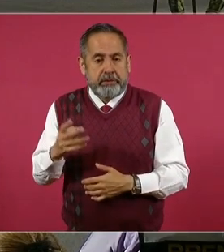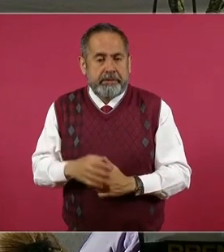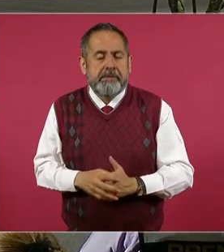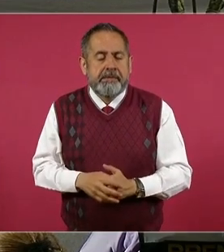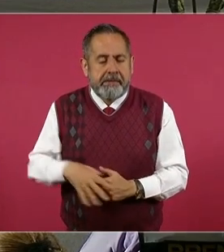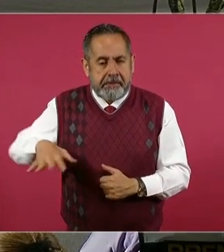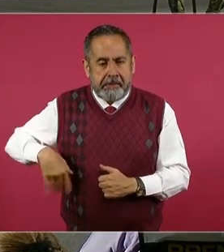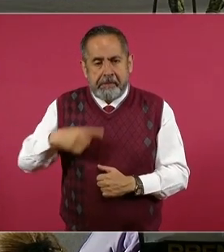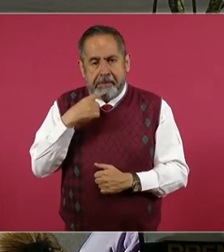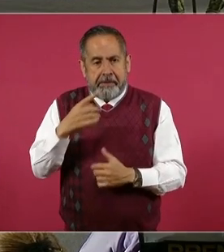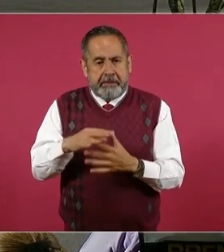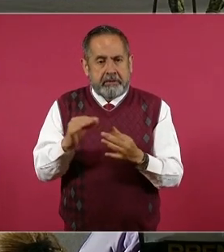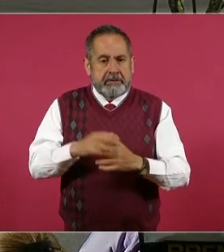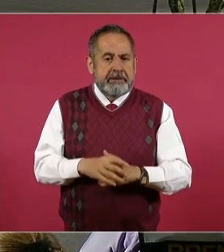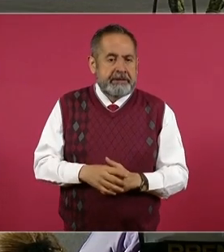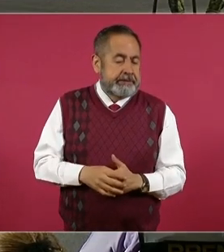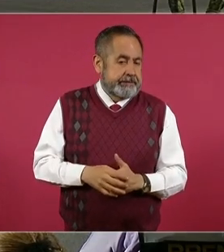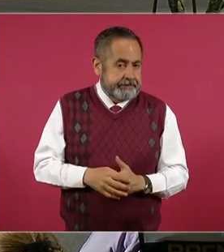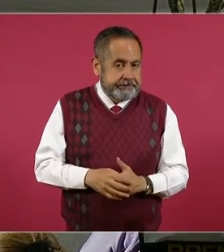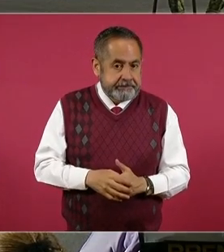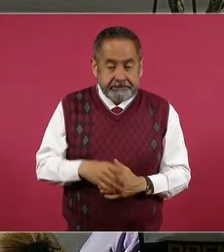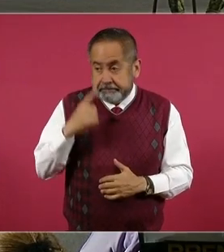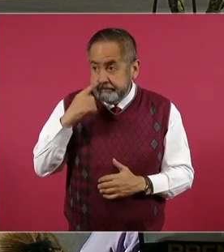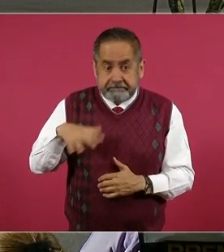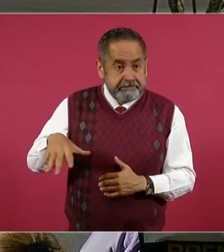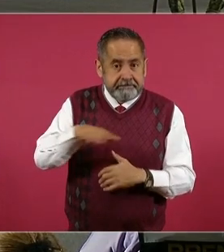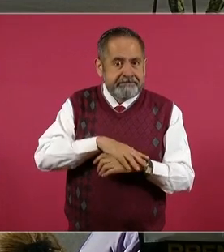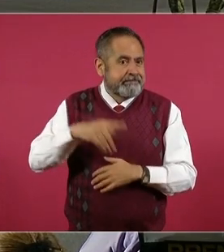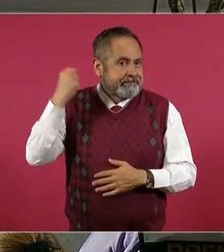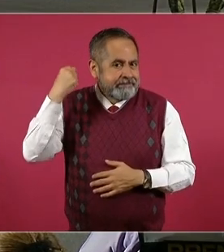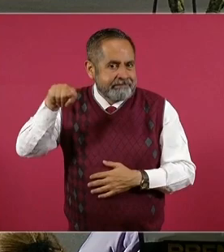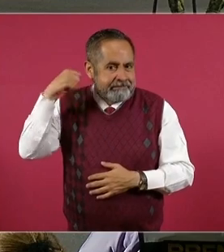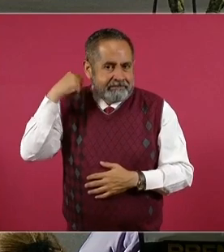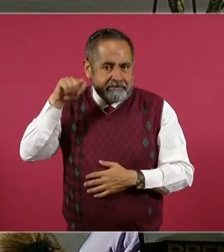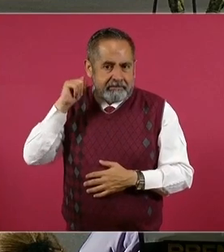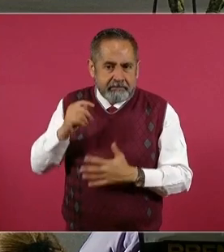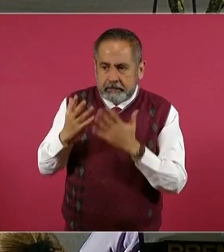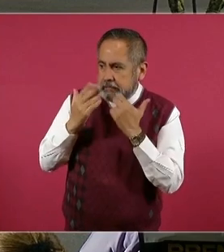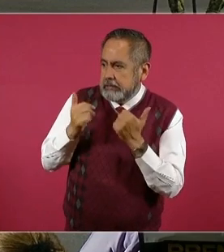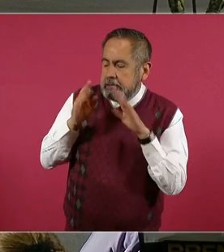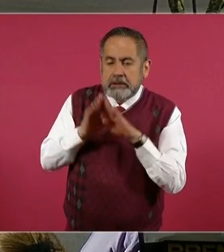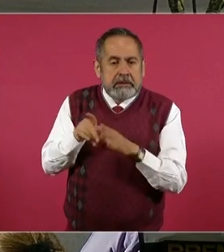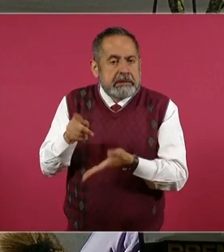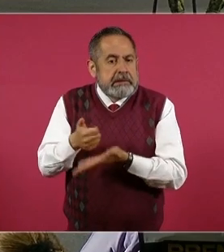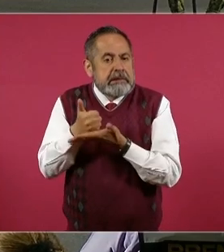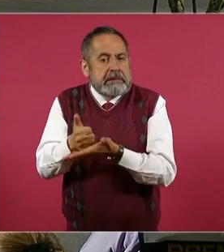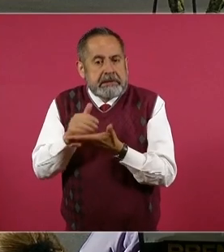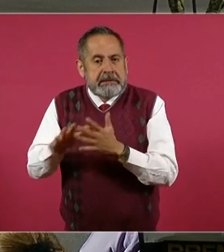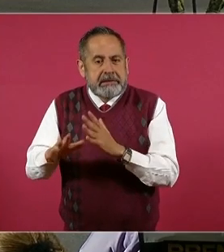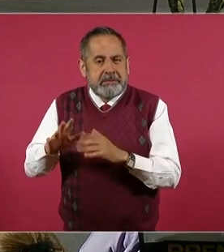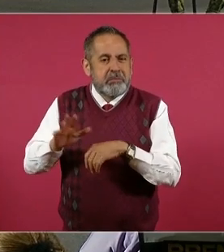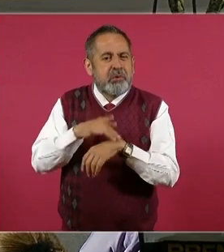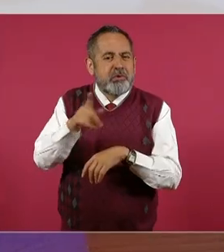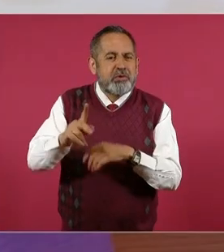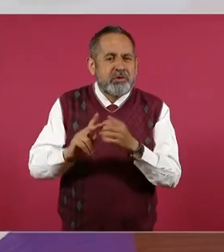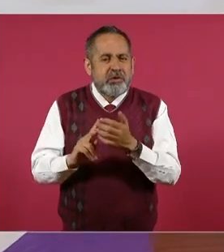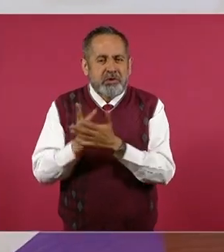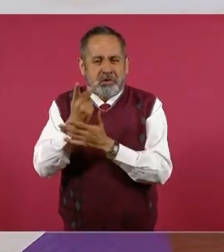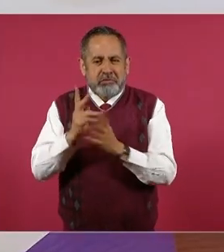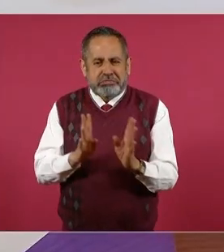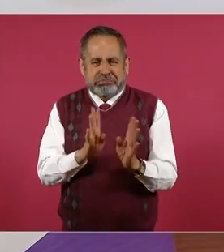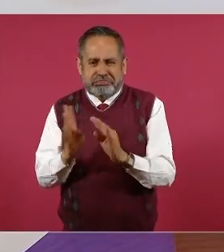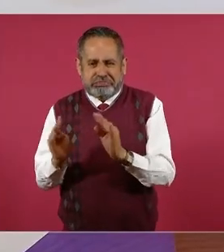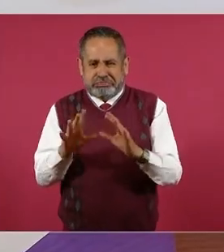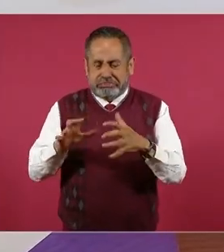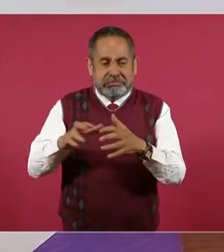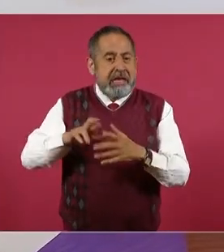les comenté, dado la emergencia en el estado de Tabasco, que no contábamos con una draga para atender el tapón del río